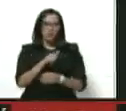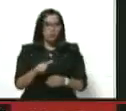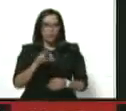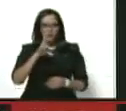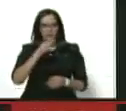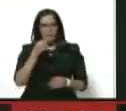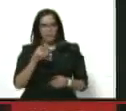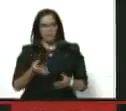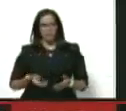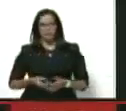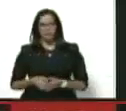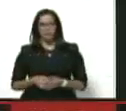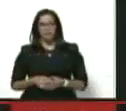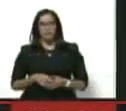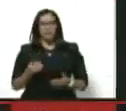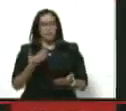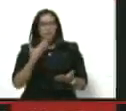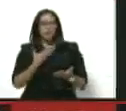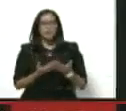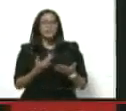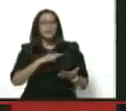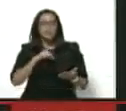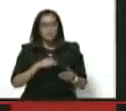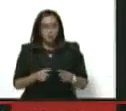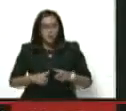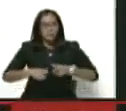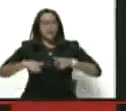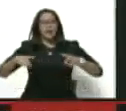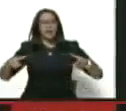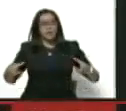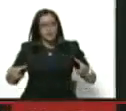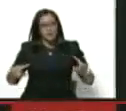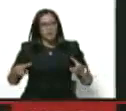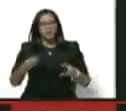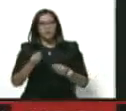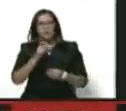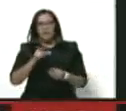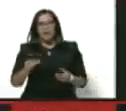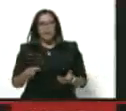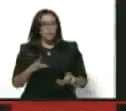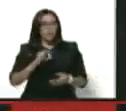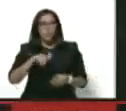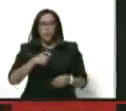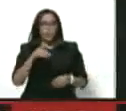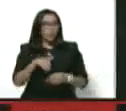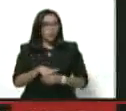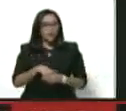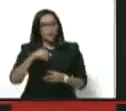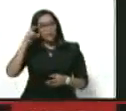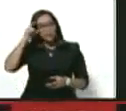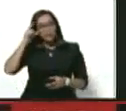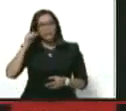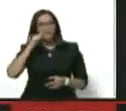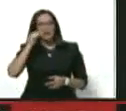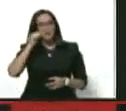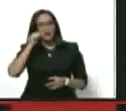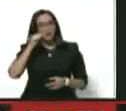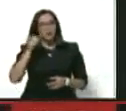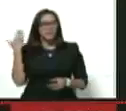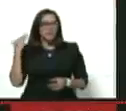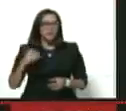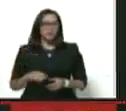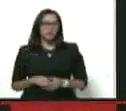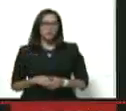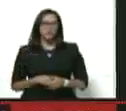la tarde. Y esto nos va a permitir ir más allá. Mucha gente se quedó sin votar en el día sábado pasado.